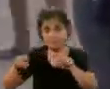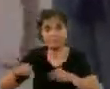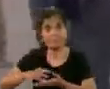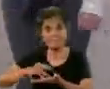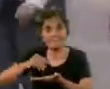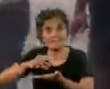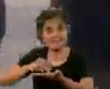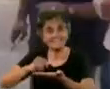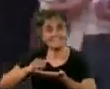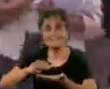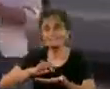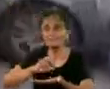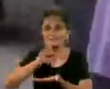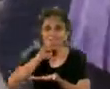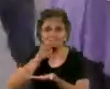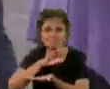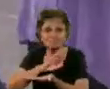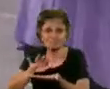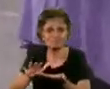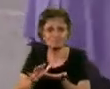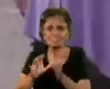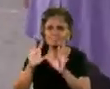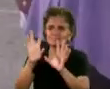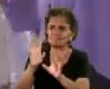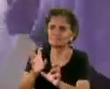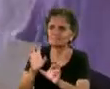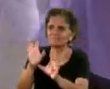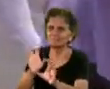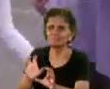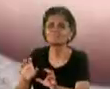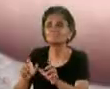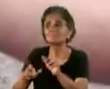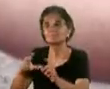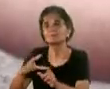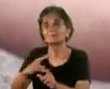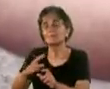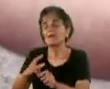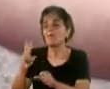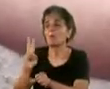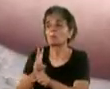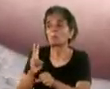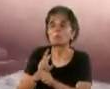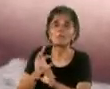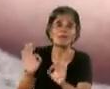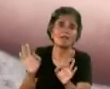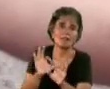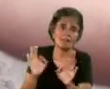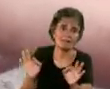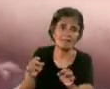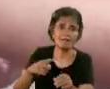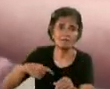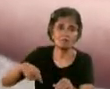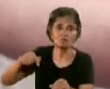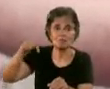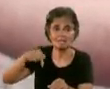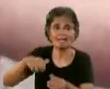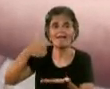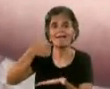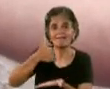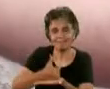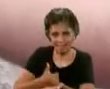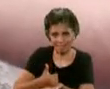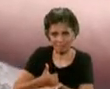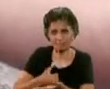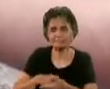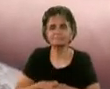baldíos en mal estado de privados que no lo mantienen. Entonces estamos en el territorio, estamos en el barrio, como